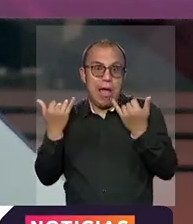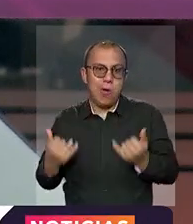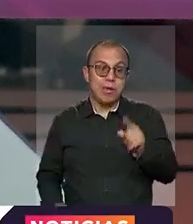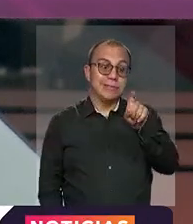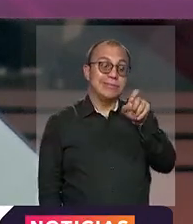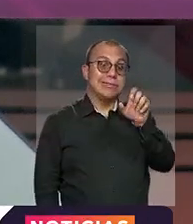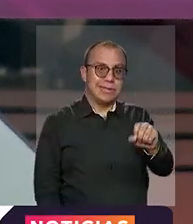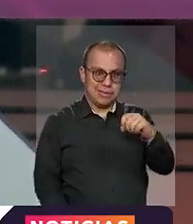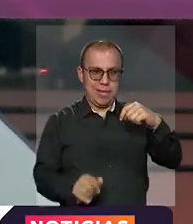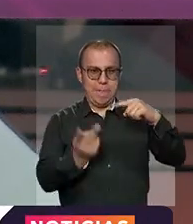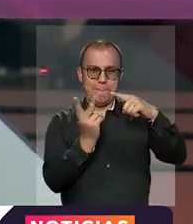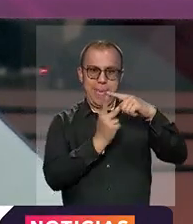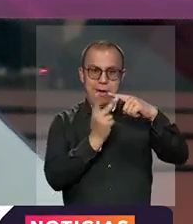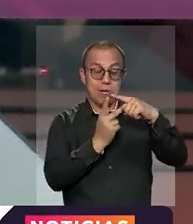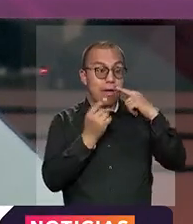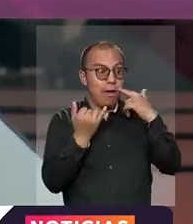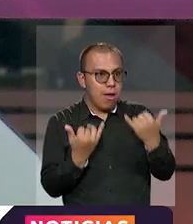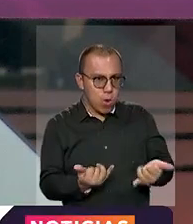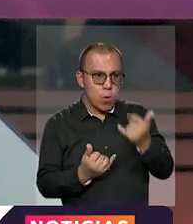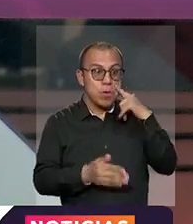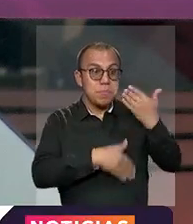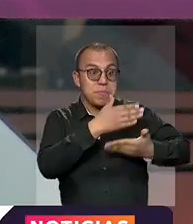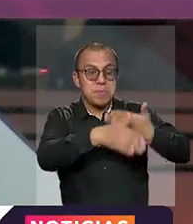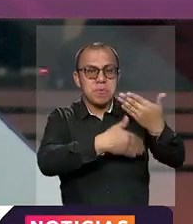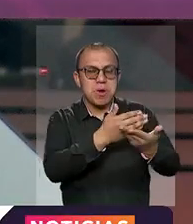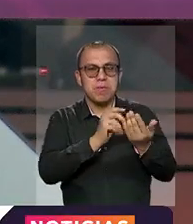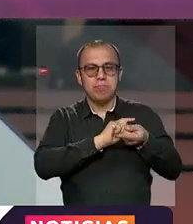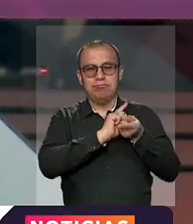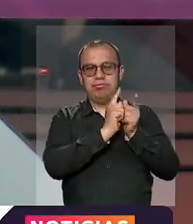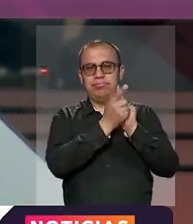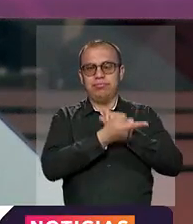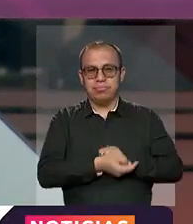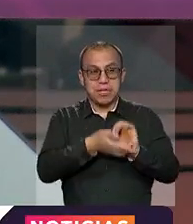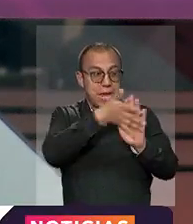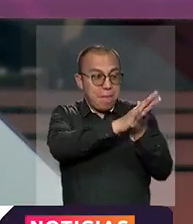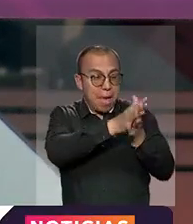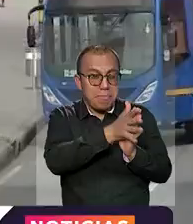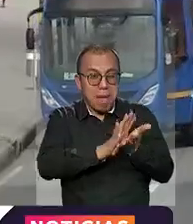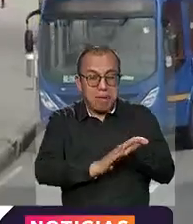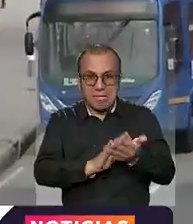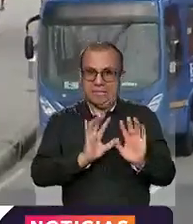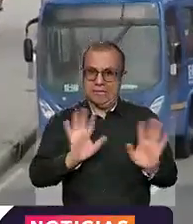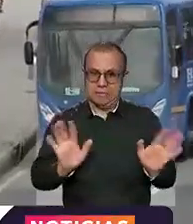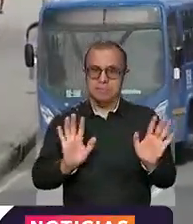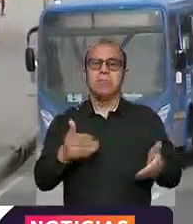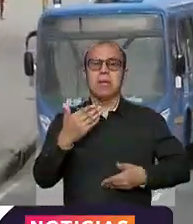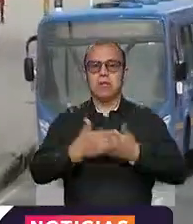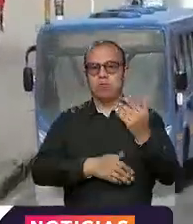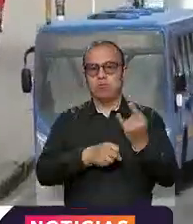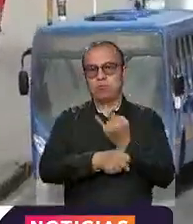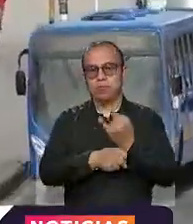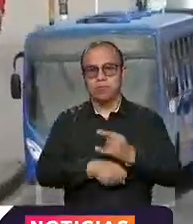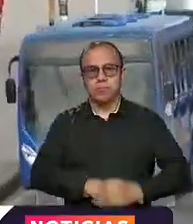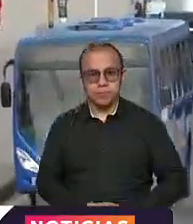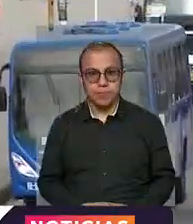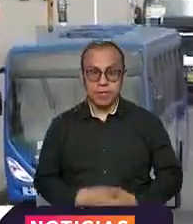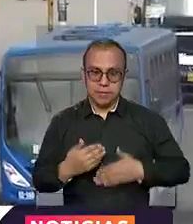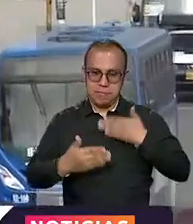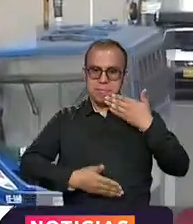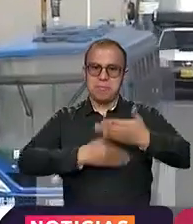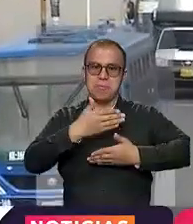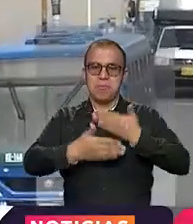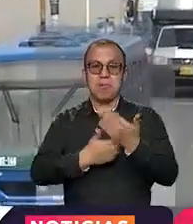buses alimentadores de la fase 2 de Transmilenio que operaban en la localidad Suba. Bogotá continúa avanzando en